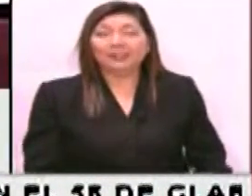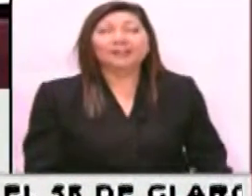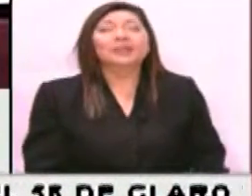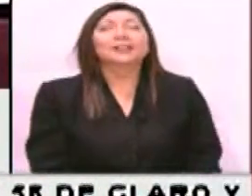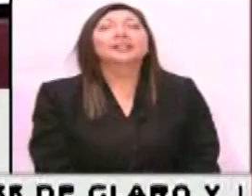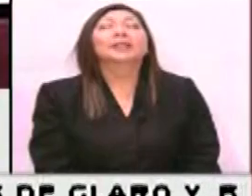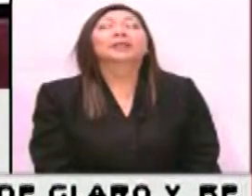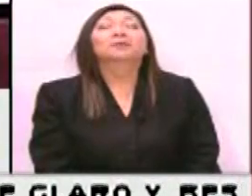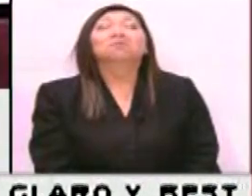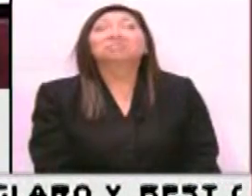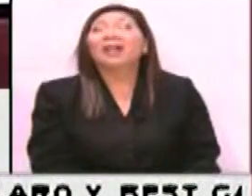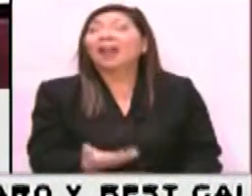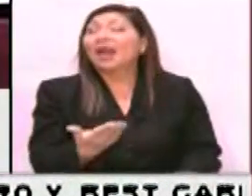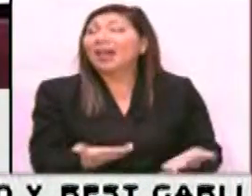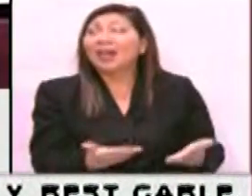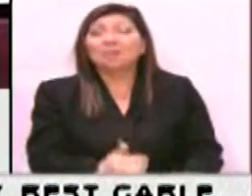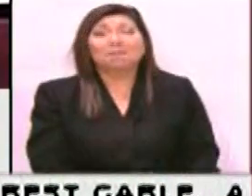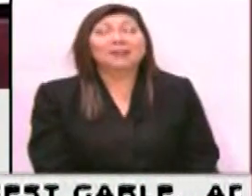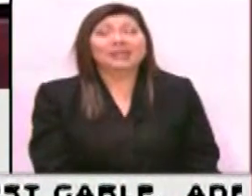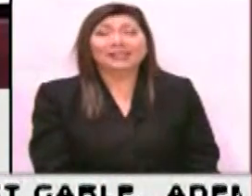resulta eventualmente